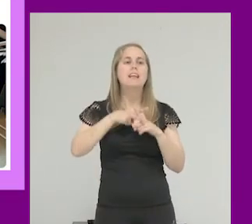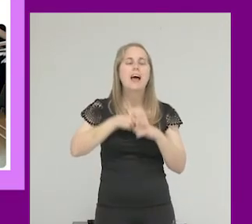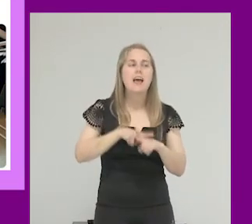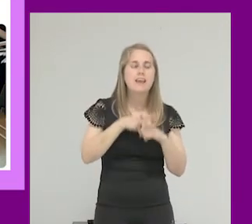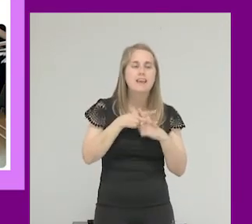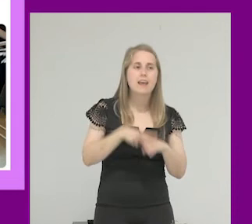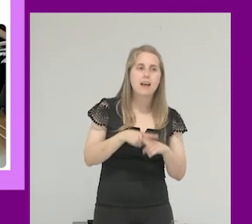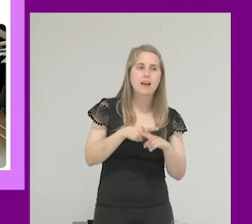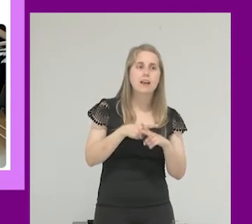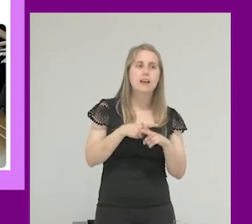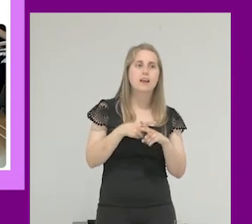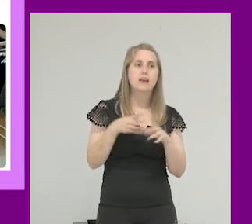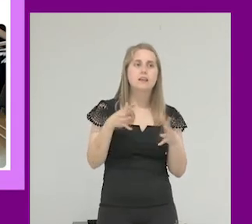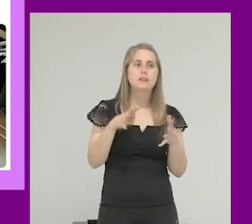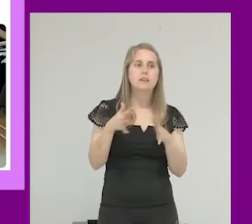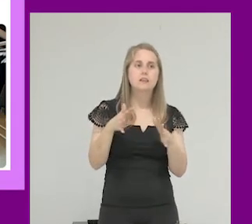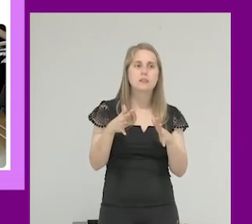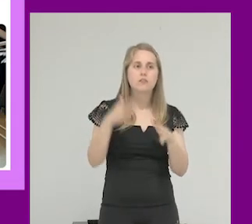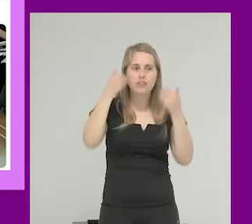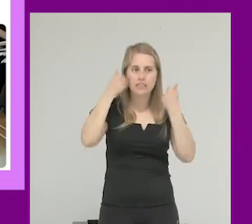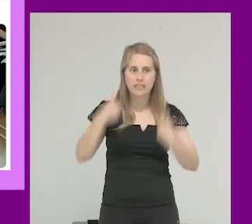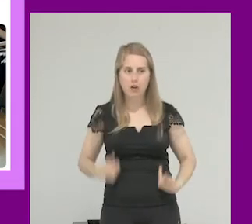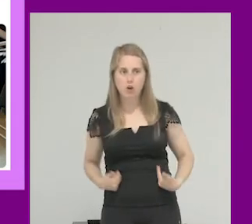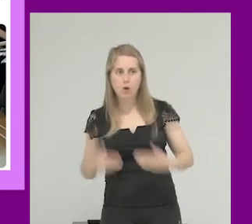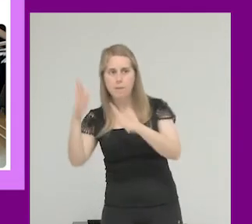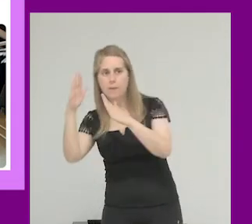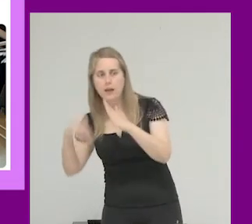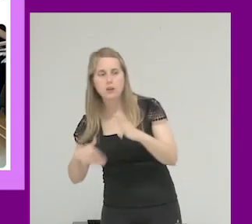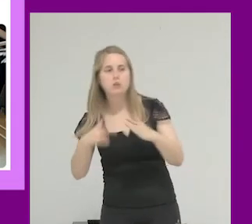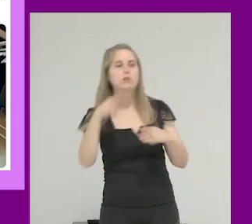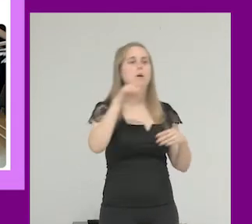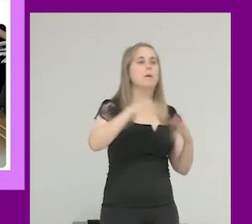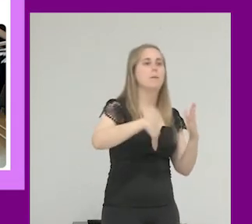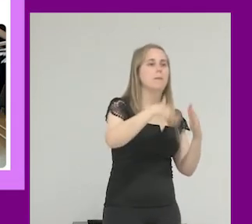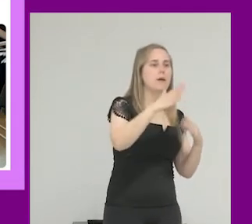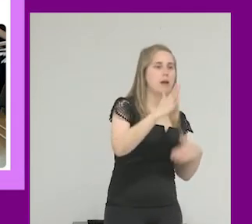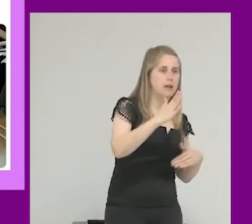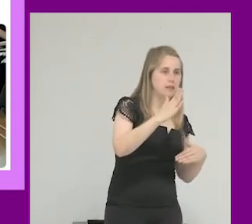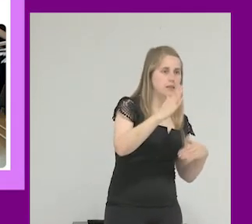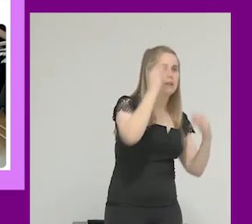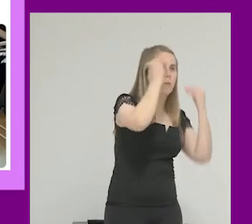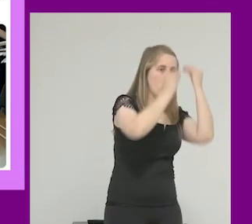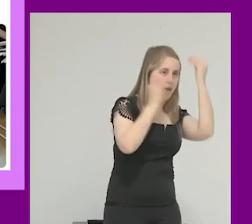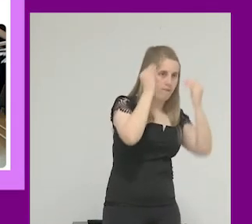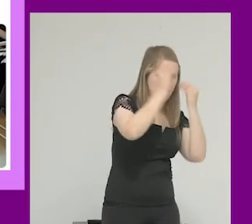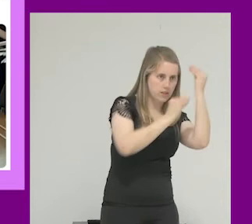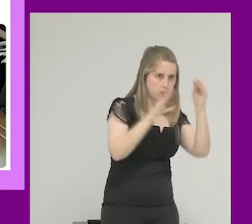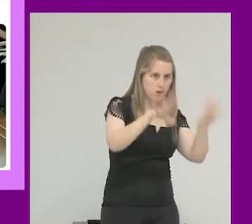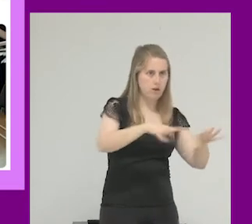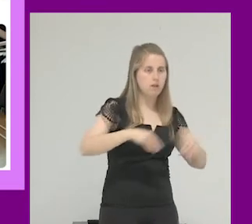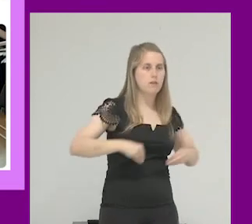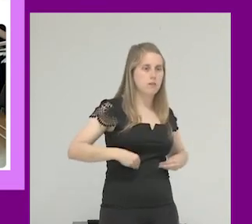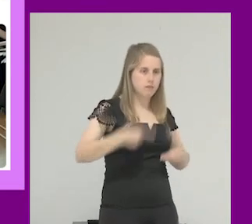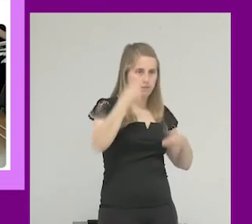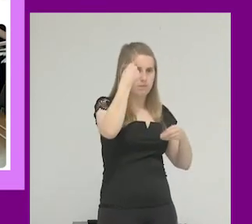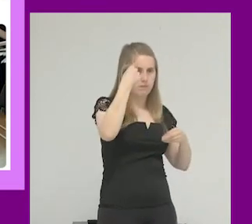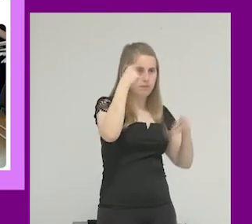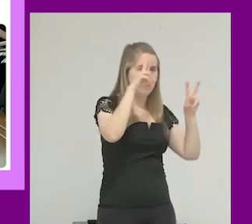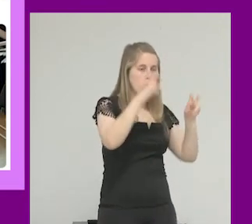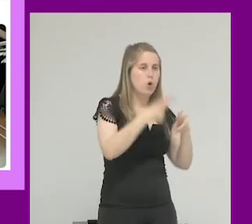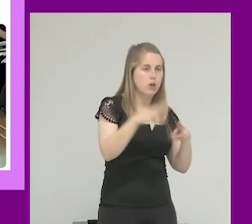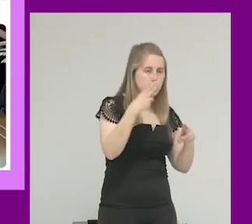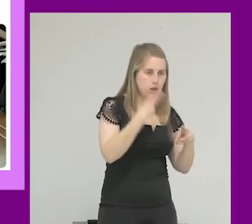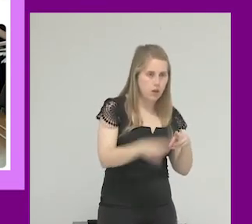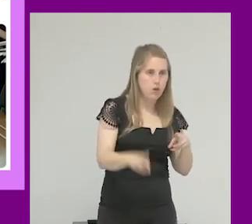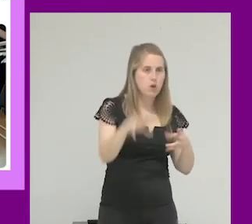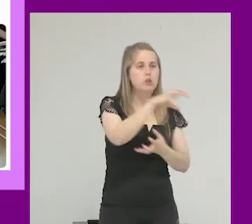una menor parte física y una mayor parte de reflexión y toma de conciencia sobre el marco político de la violencia sexista